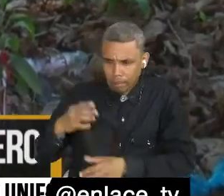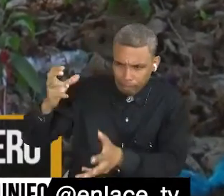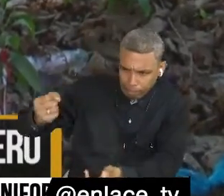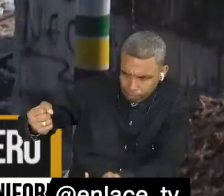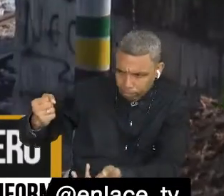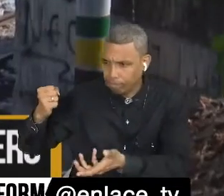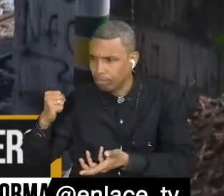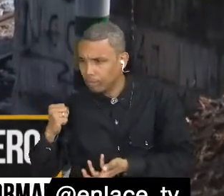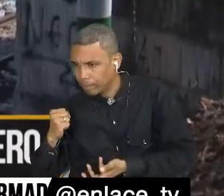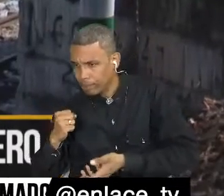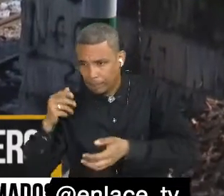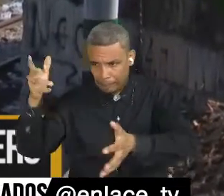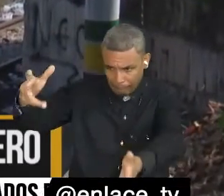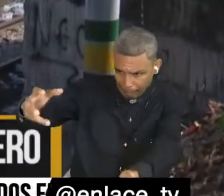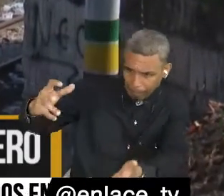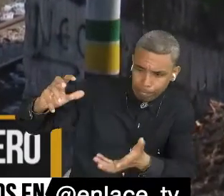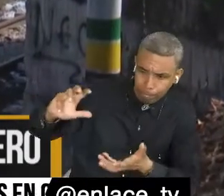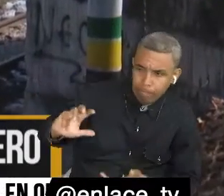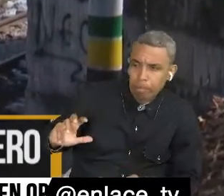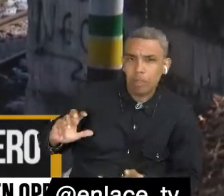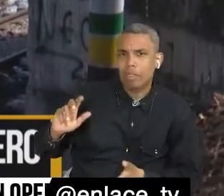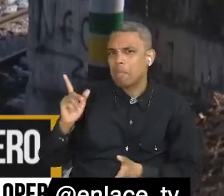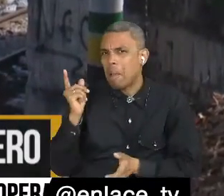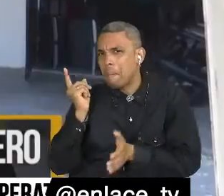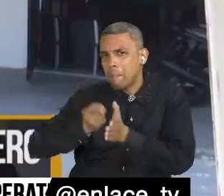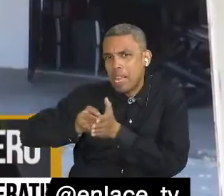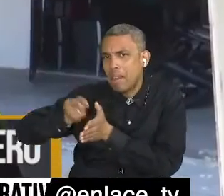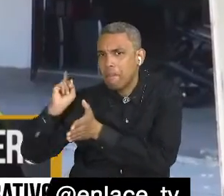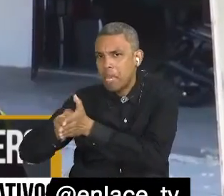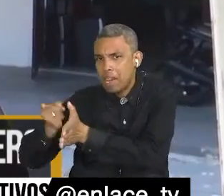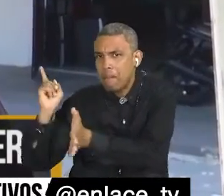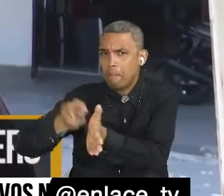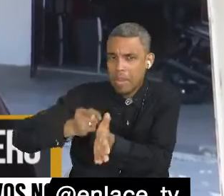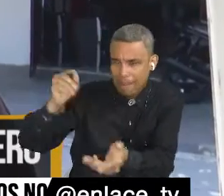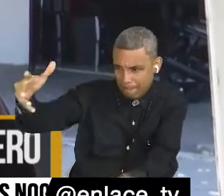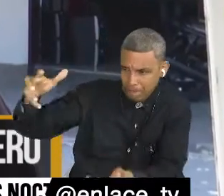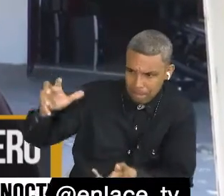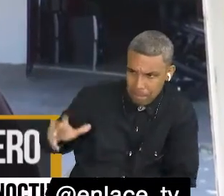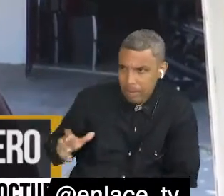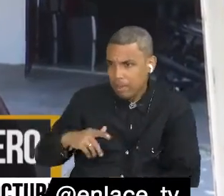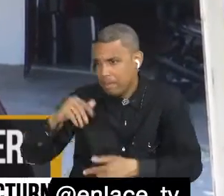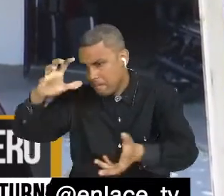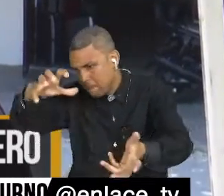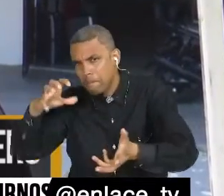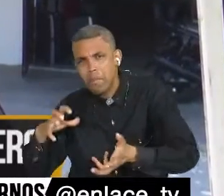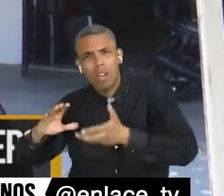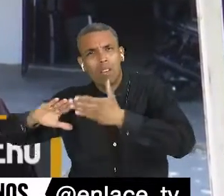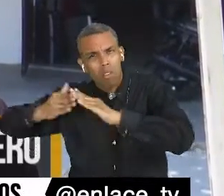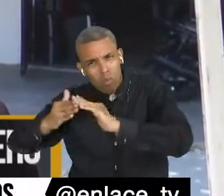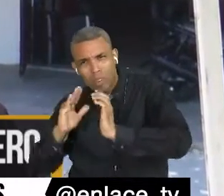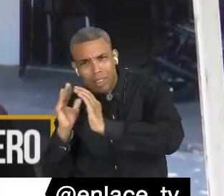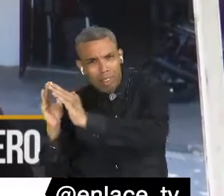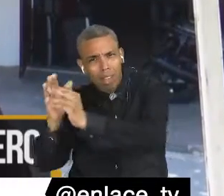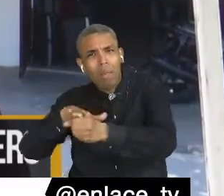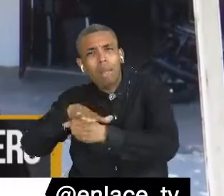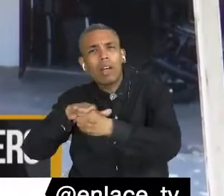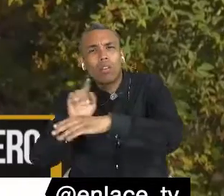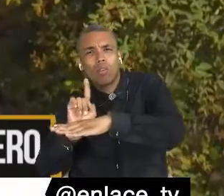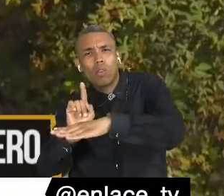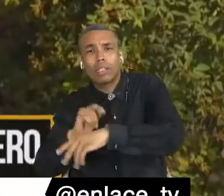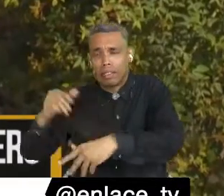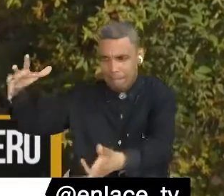1.000 pesos, 2.000 pesos, él viene en las horas de la madrugada y nos arroja las basuras aquí. No saben la problemática que nos está ocasionando tanto a nosotros como a